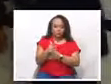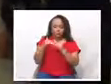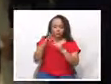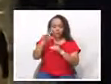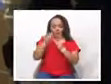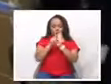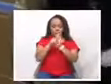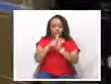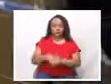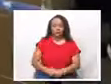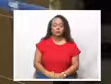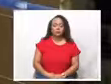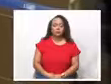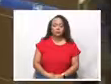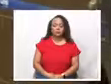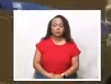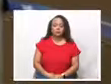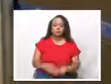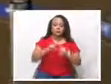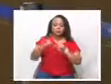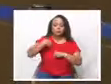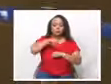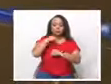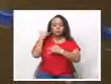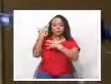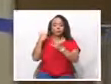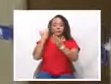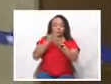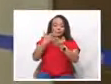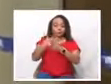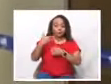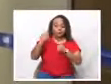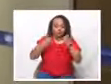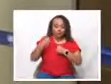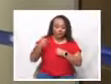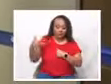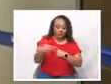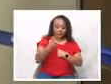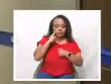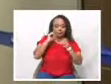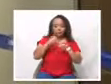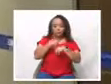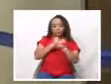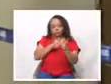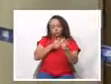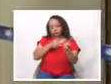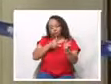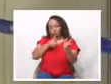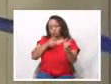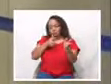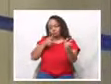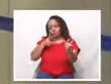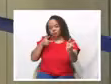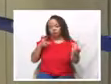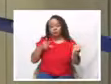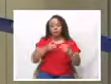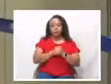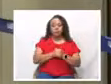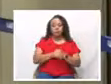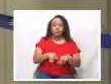llegó el avión, pero estamos esperando nada más que llegara el vehículo para realizar la caravana correspondiente. Incluso